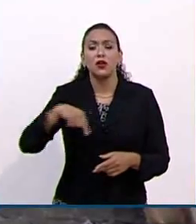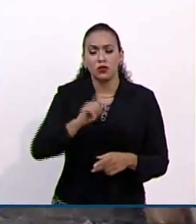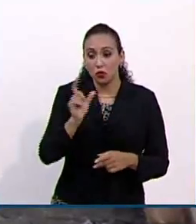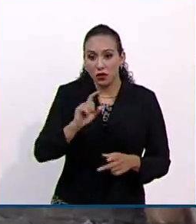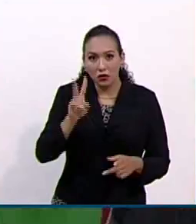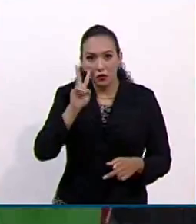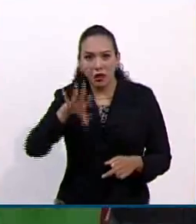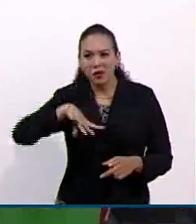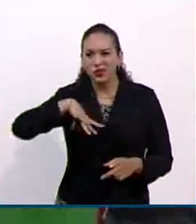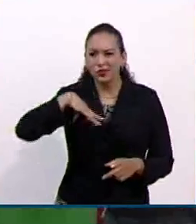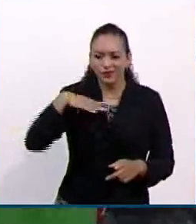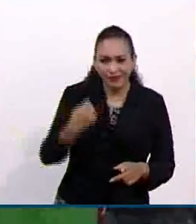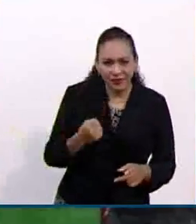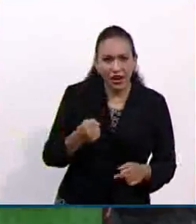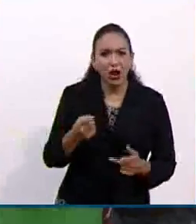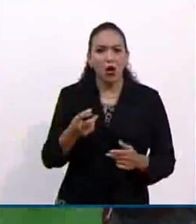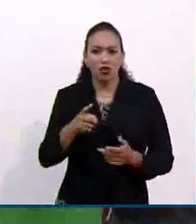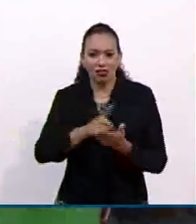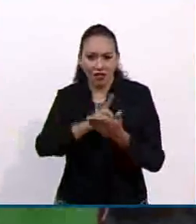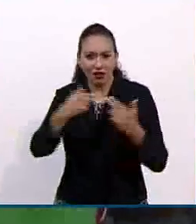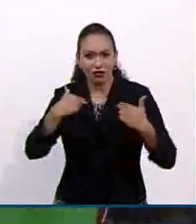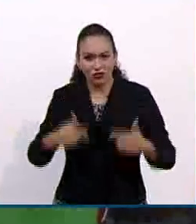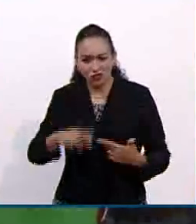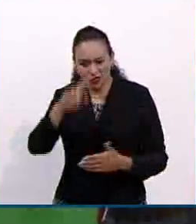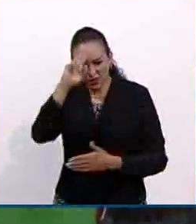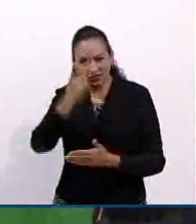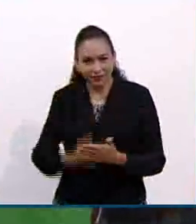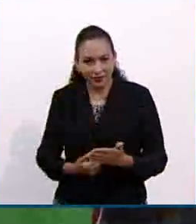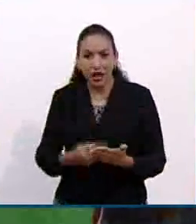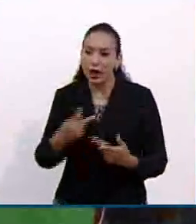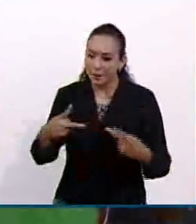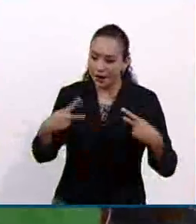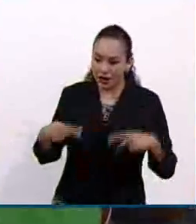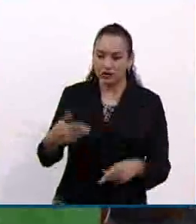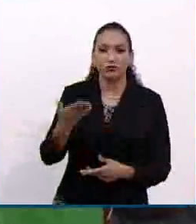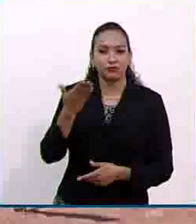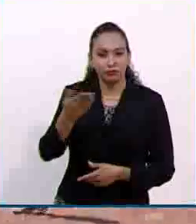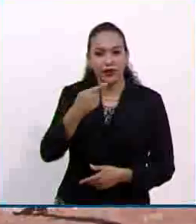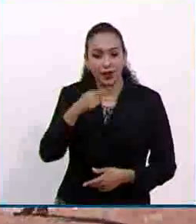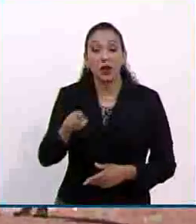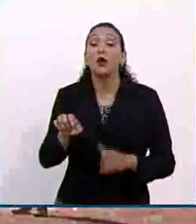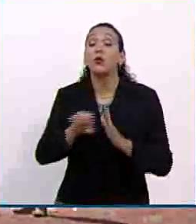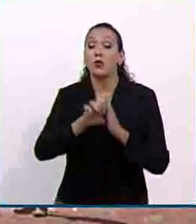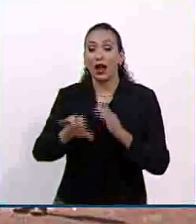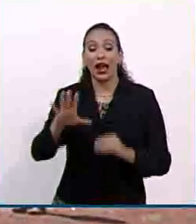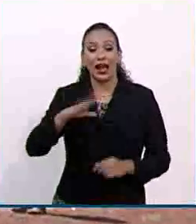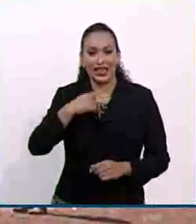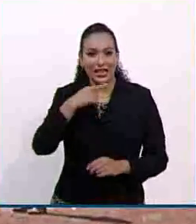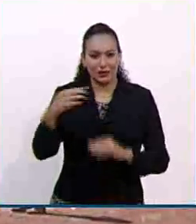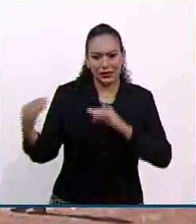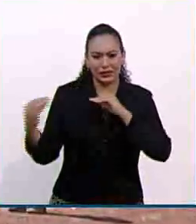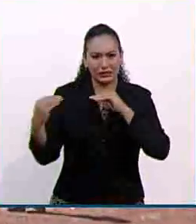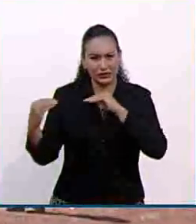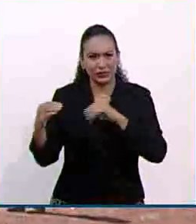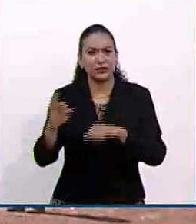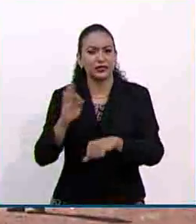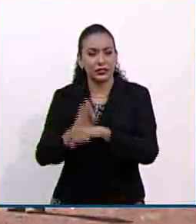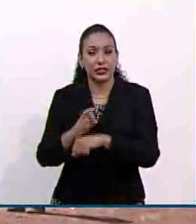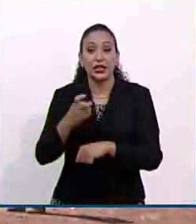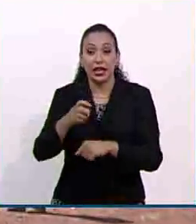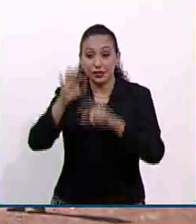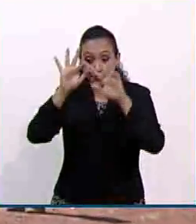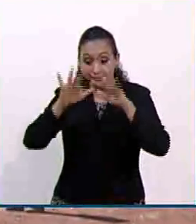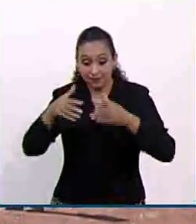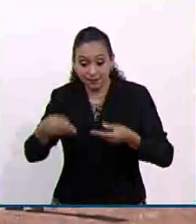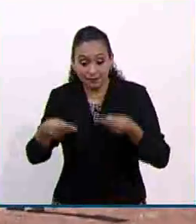generales que vulneran nuestros derechos. Un ejemplo de ello, indicó, son los amparos con efectos generales obtenidos para